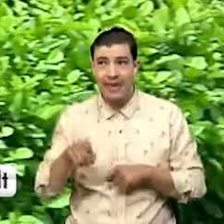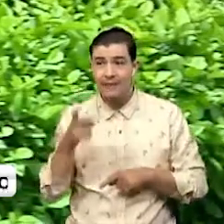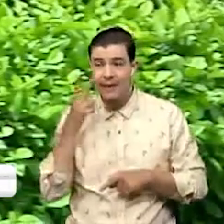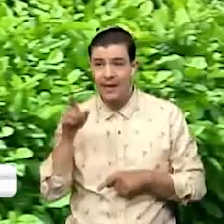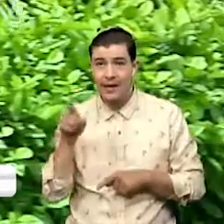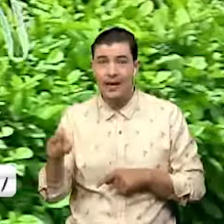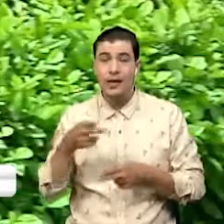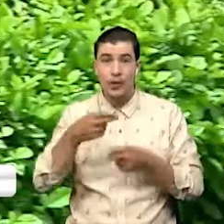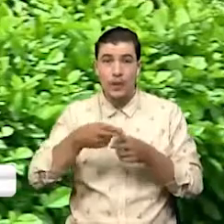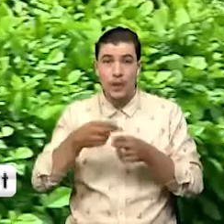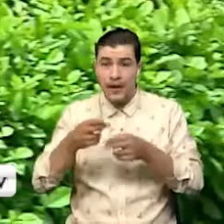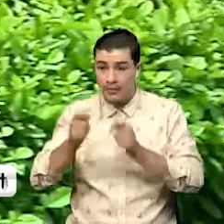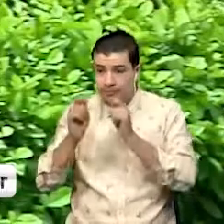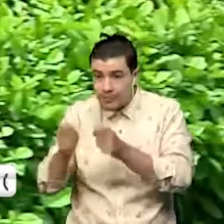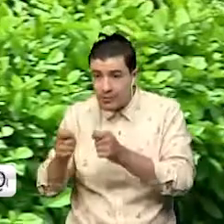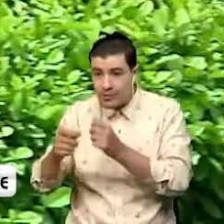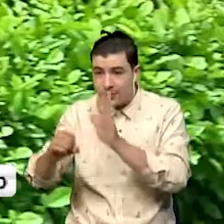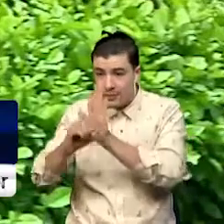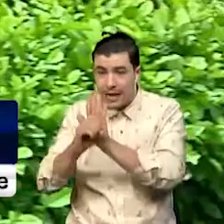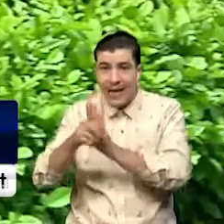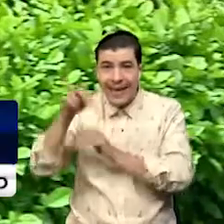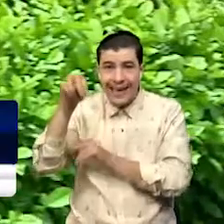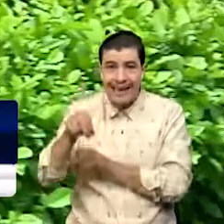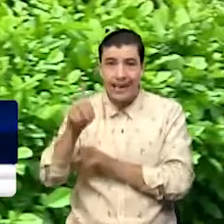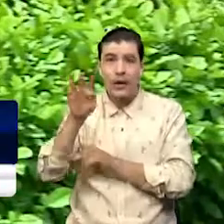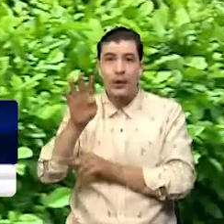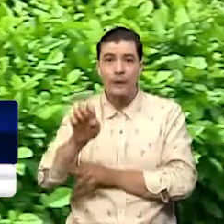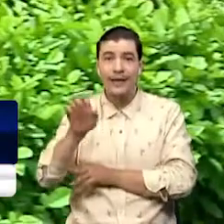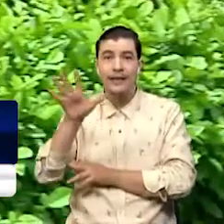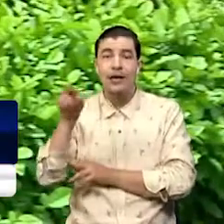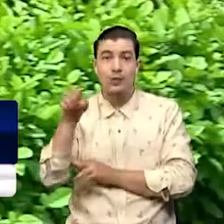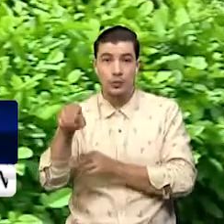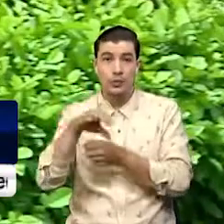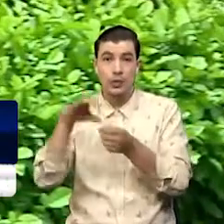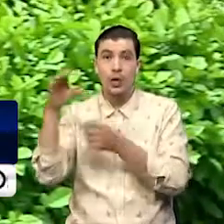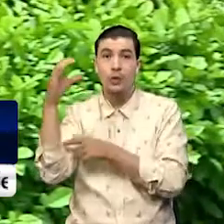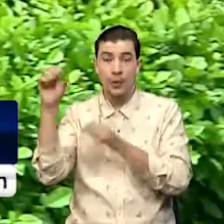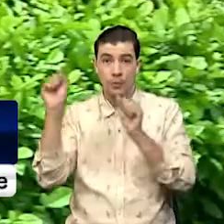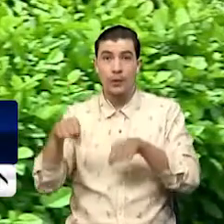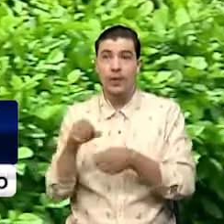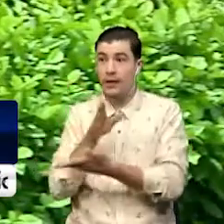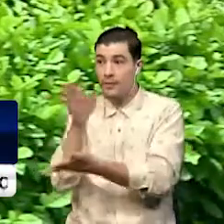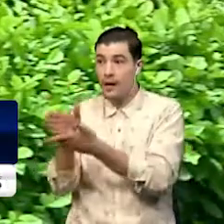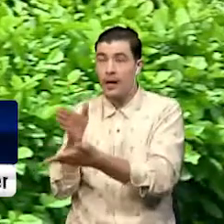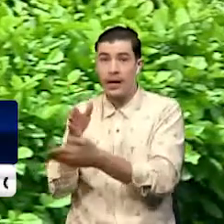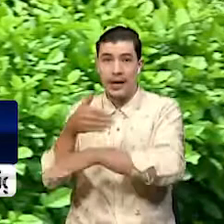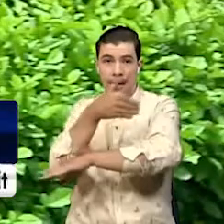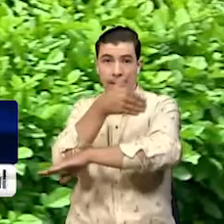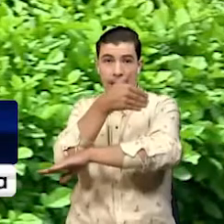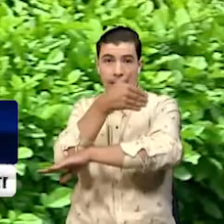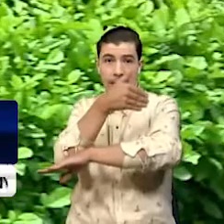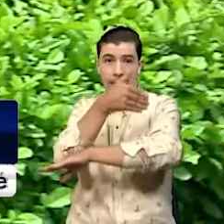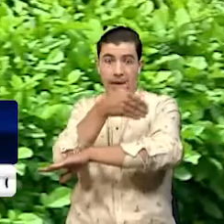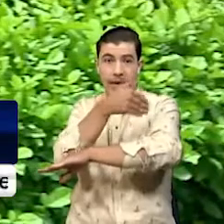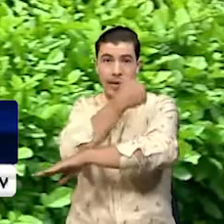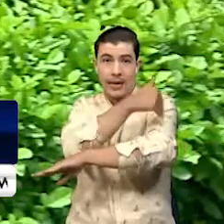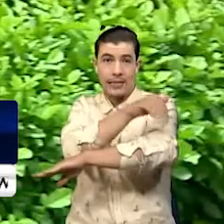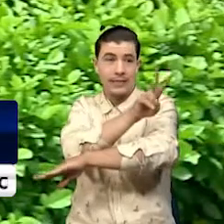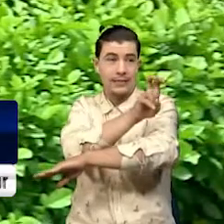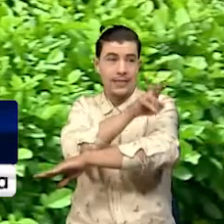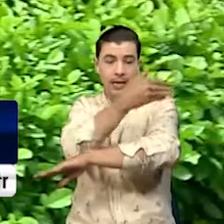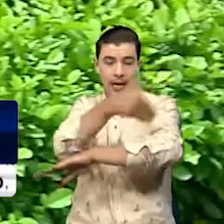n95 aquí en cúcuta y la capital nortesantandereana lo pueden encontrar cerca a la calle séptima con avenida gran colombia